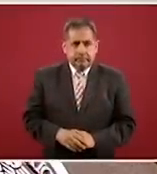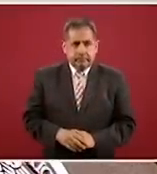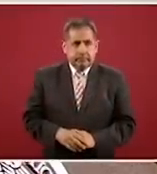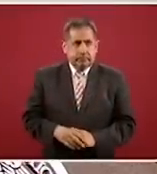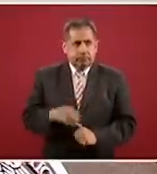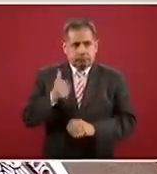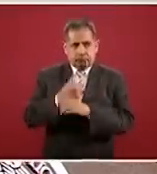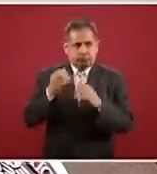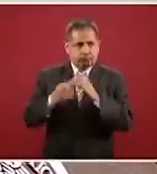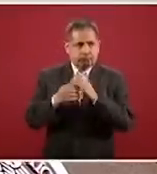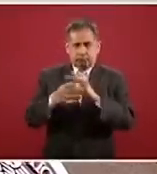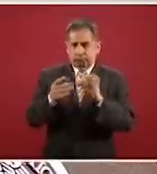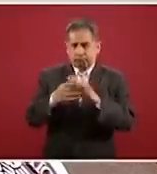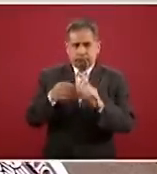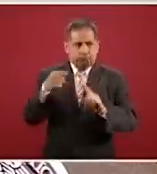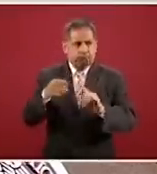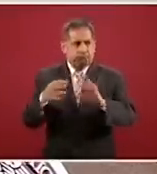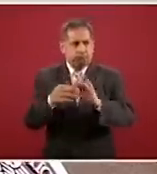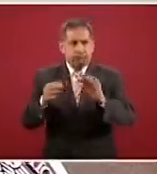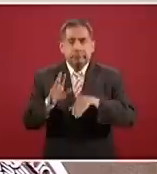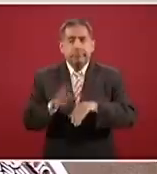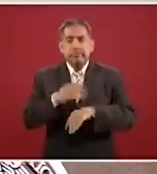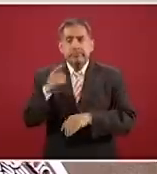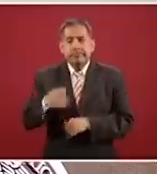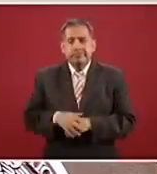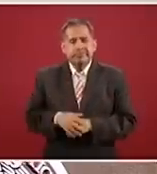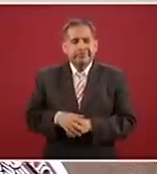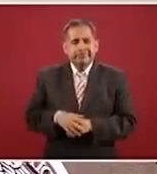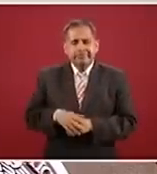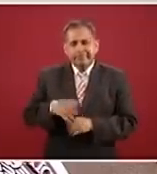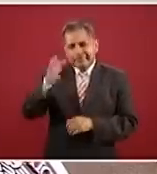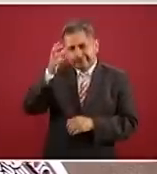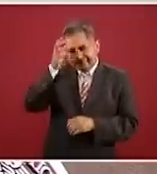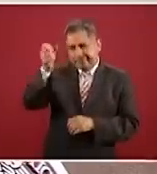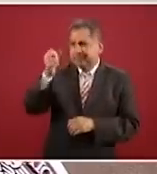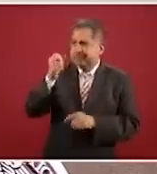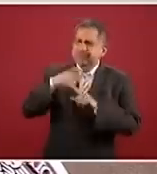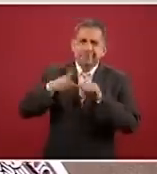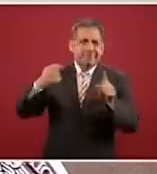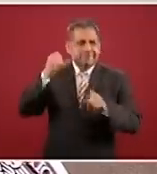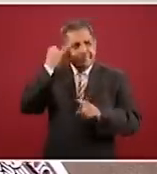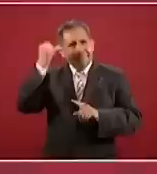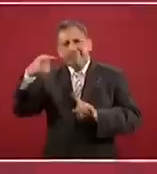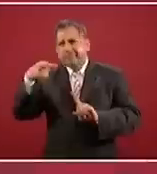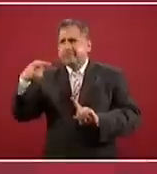Entre otras cosas, porque son concepciones distintas.